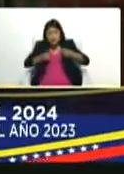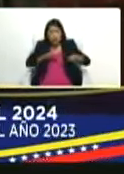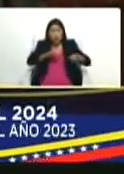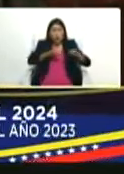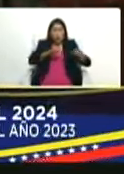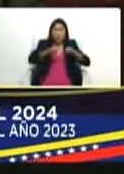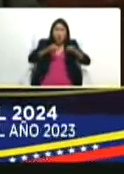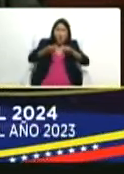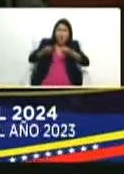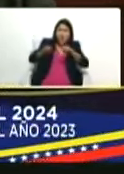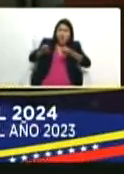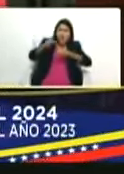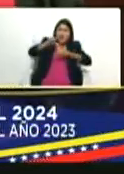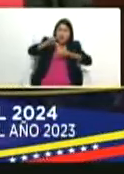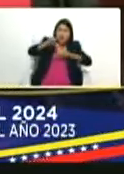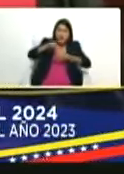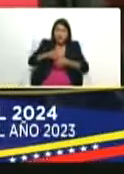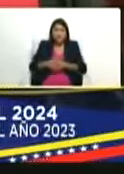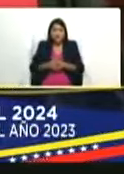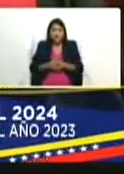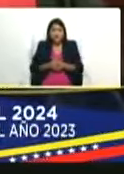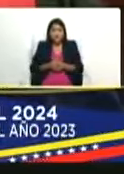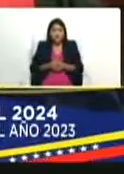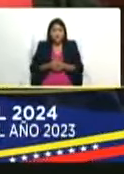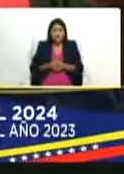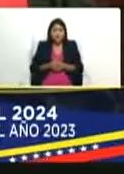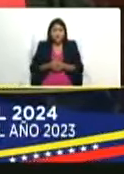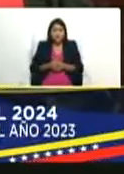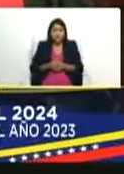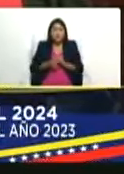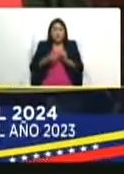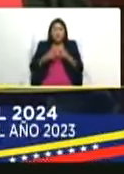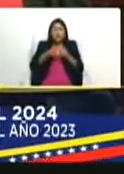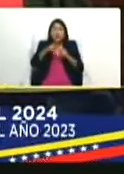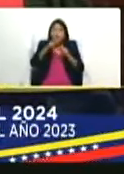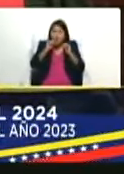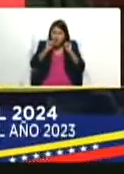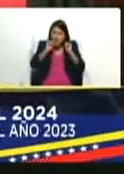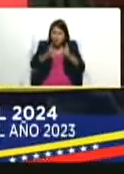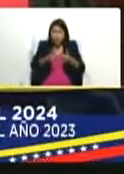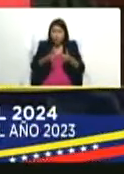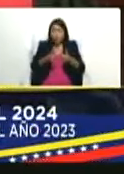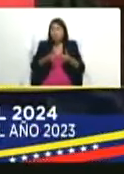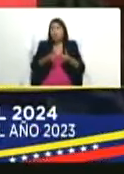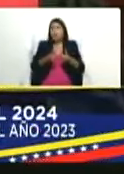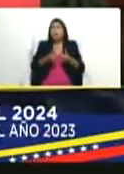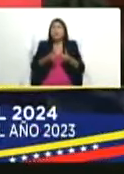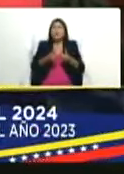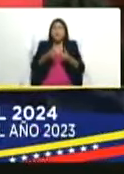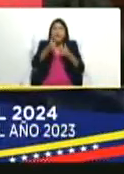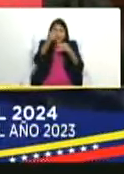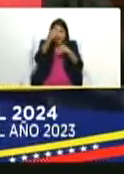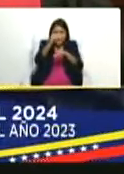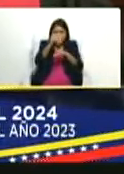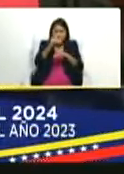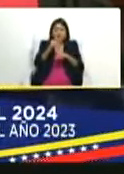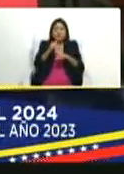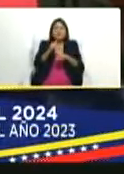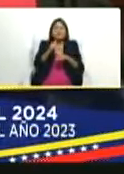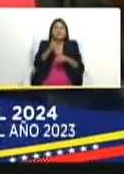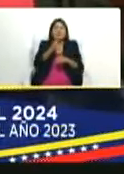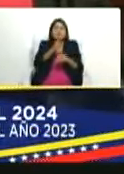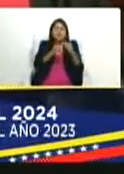los mercados latinoamericanos. Empezó la etapa de la neocolonización inglesa